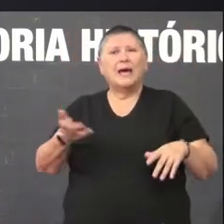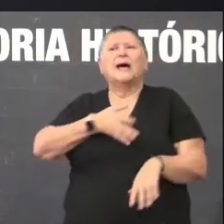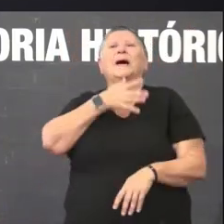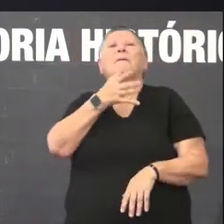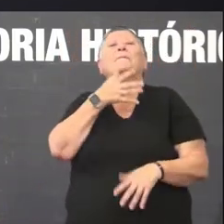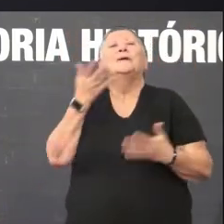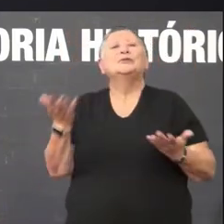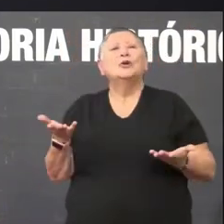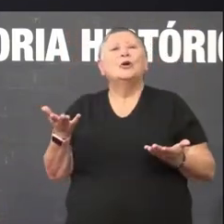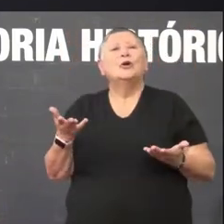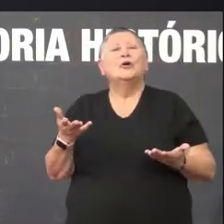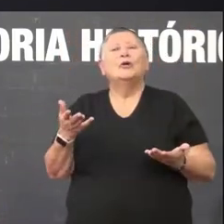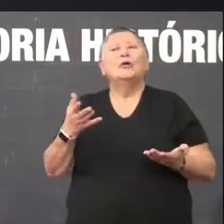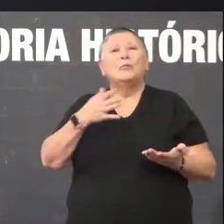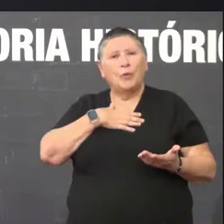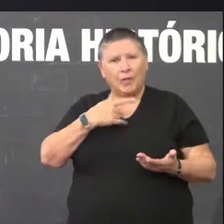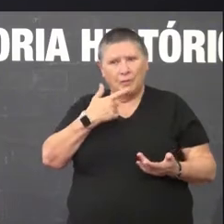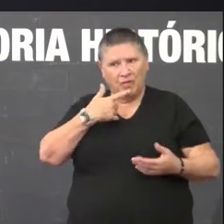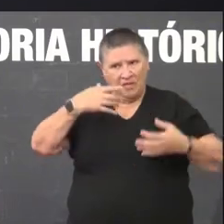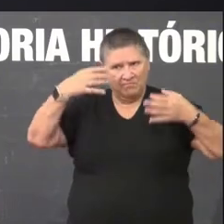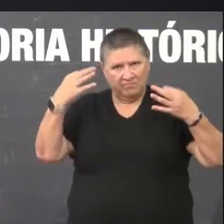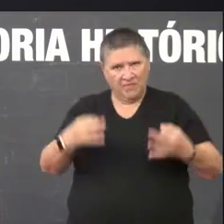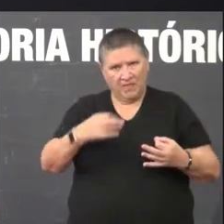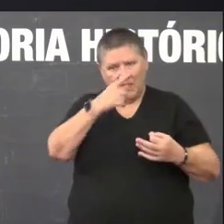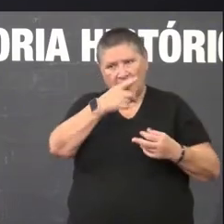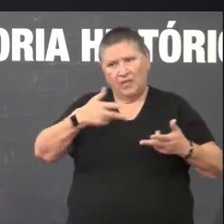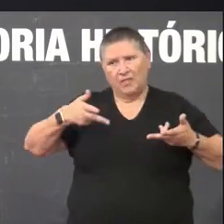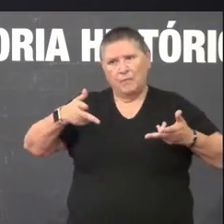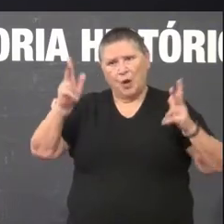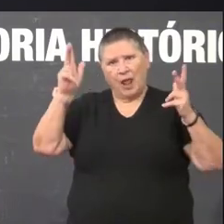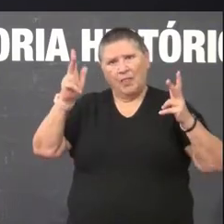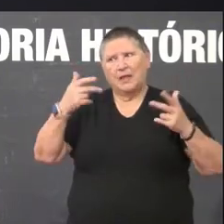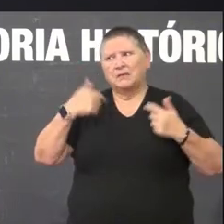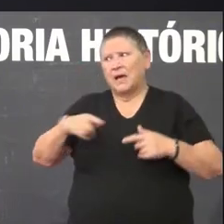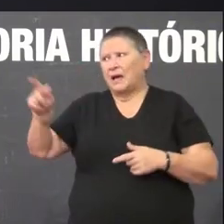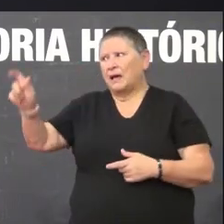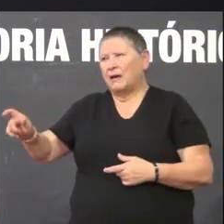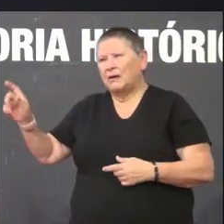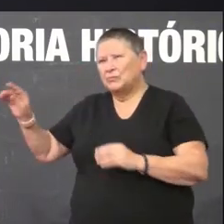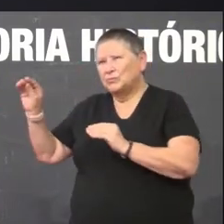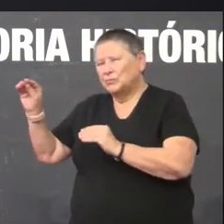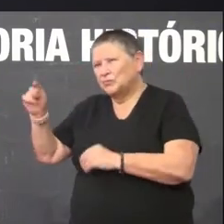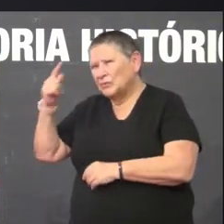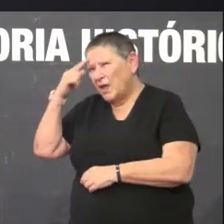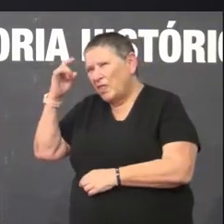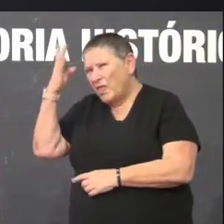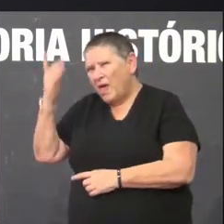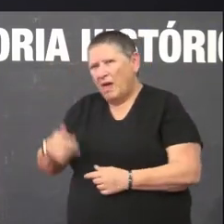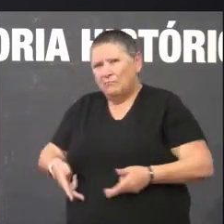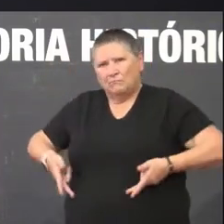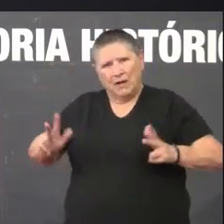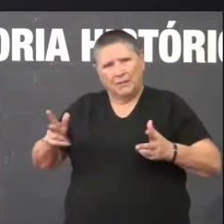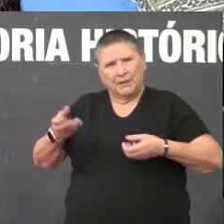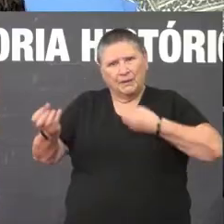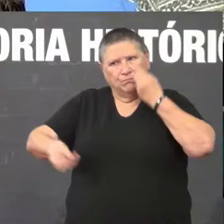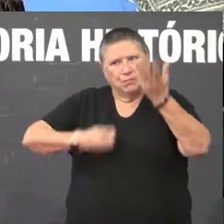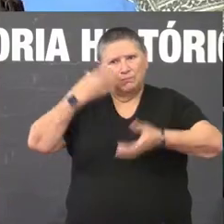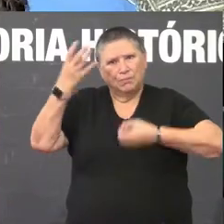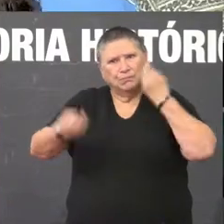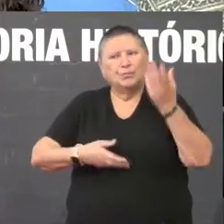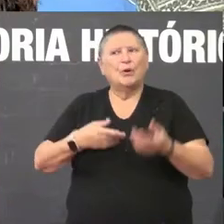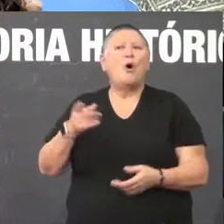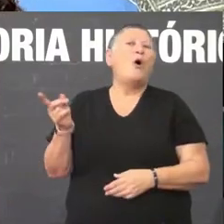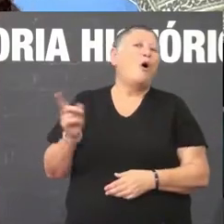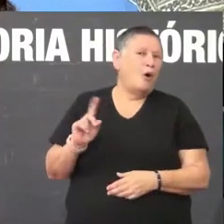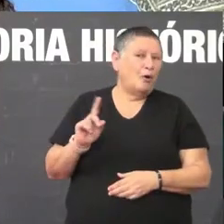verdade plural esa democracia? Estas ideas puideronse desenvolver como con total liberdade ou non? Disso vamos a falar coa xente que